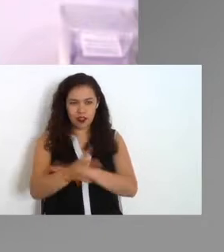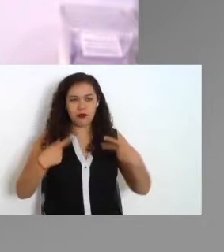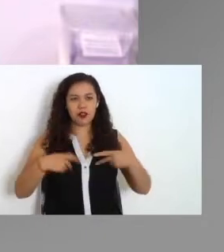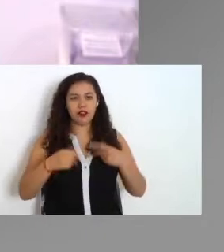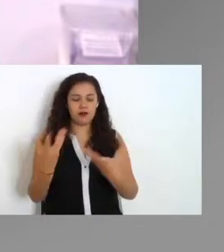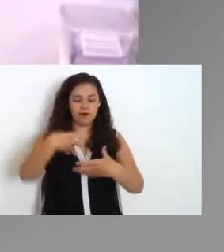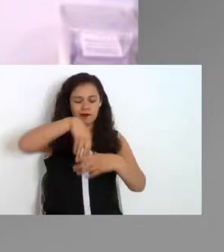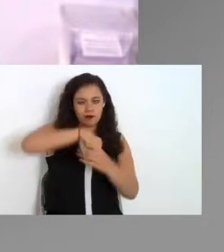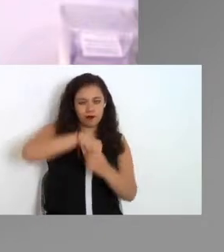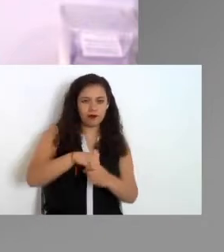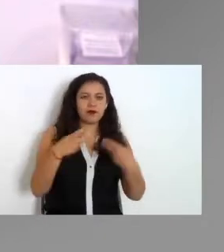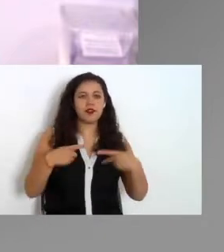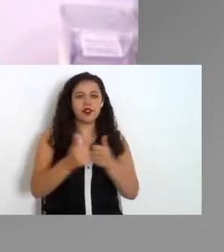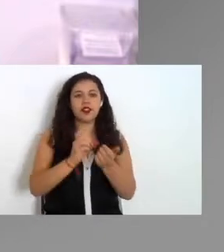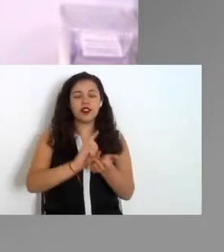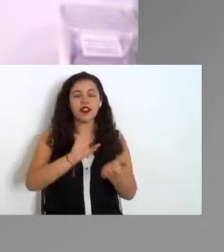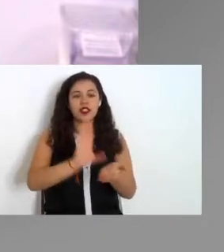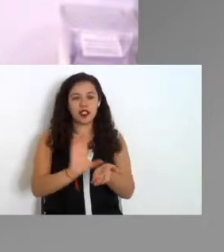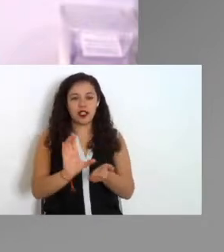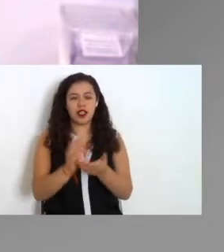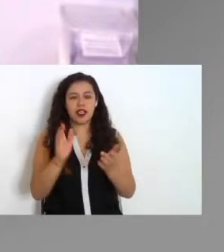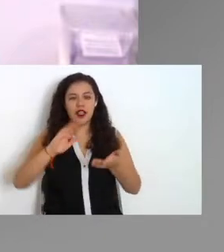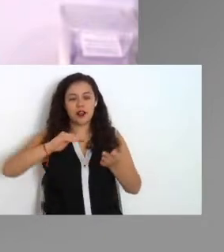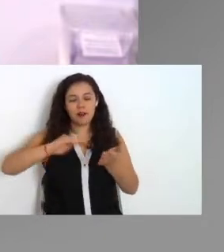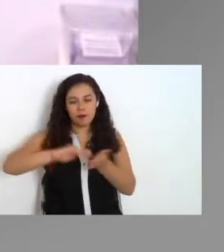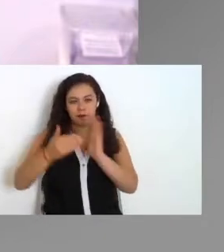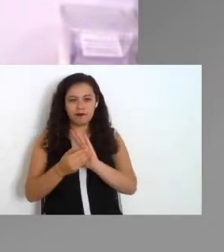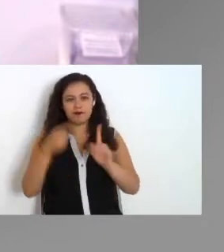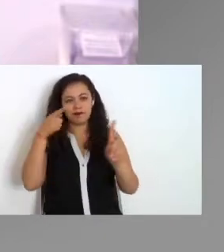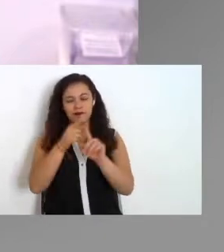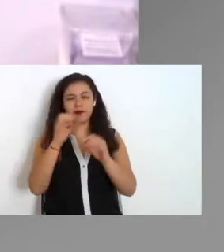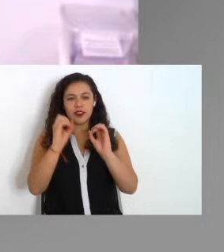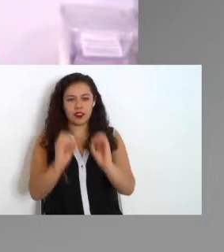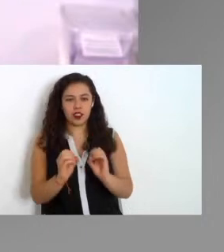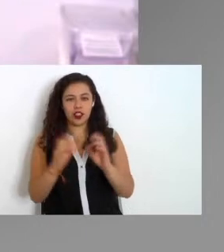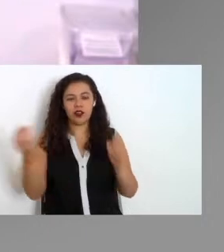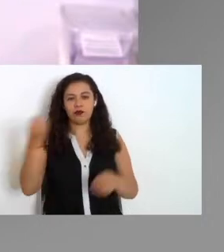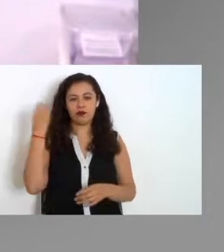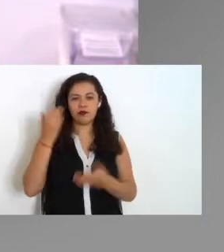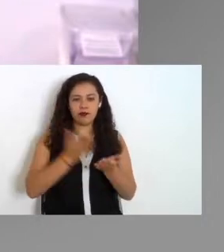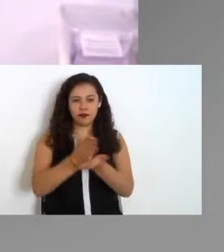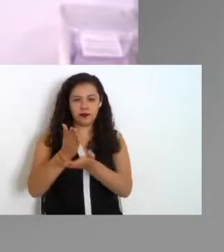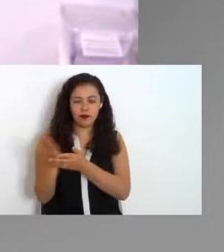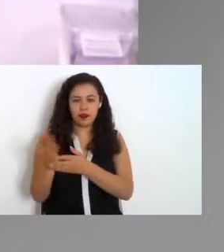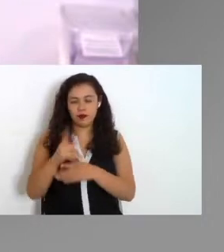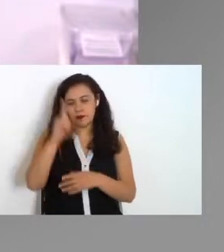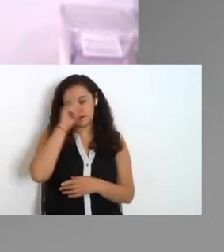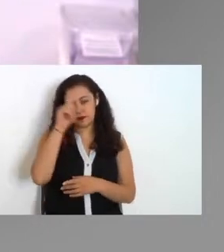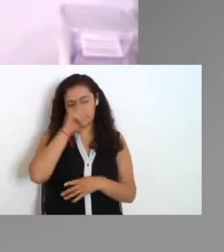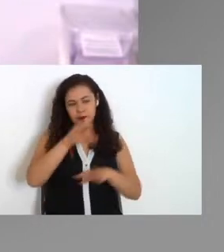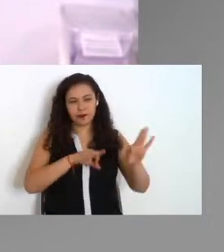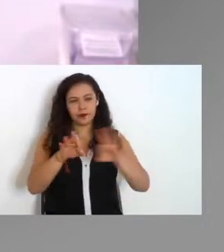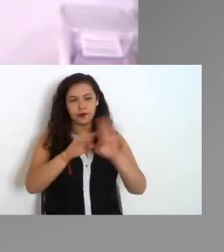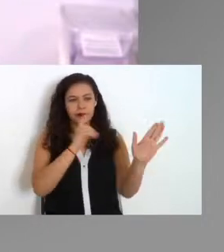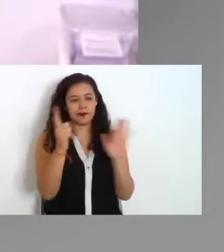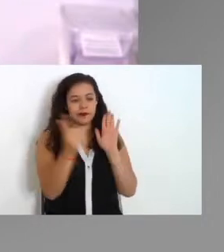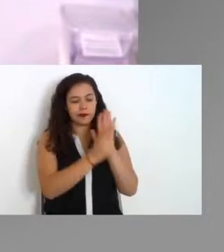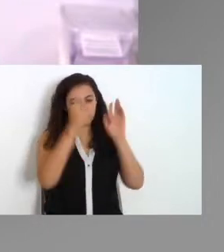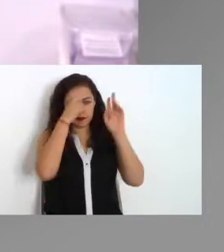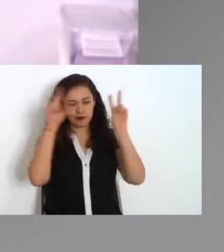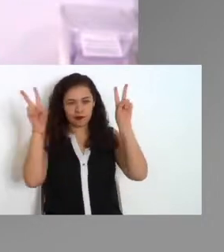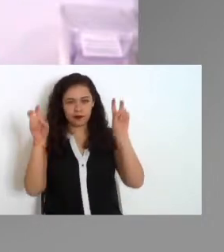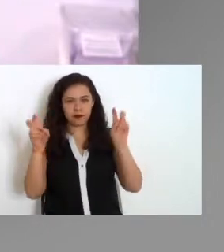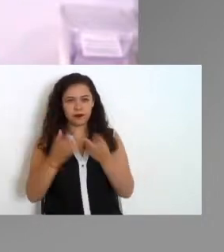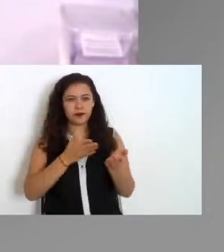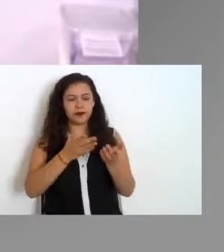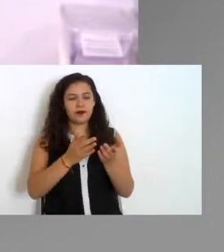de Estrategia Misión Cero y conferencista de accesibilidad, asesora en trabajo legislativo en materia de accesibilidad y personas con